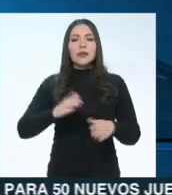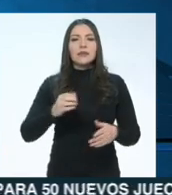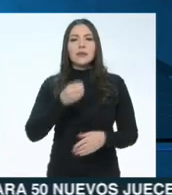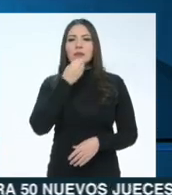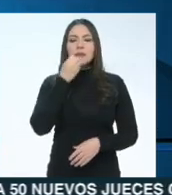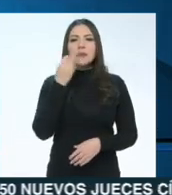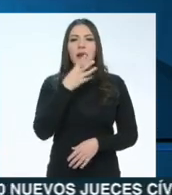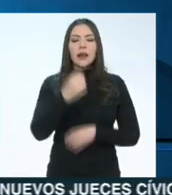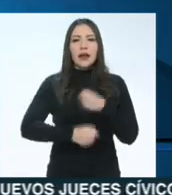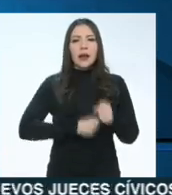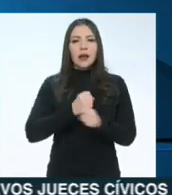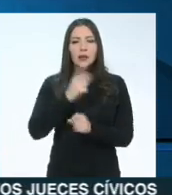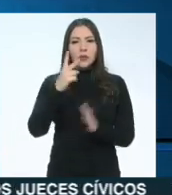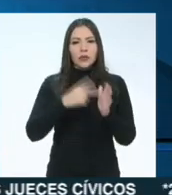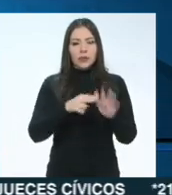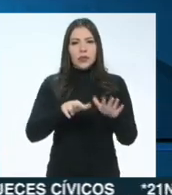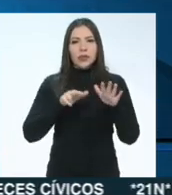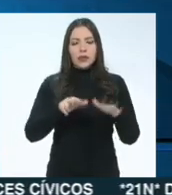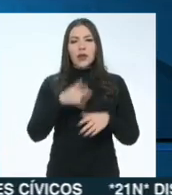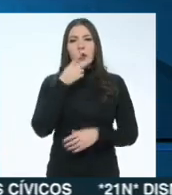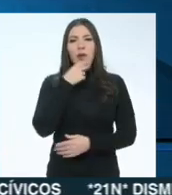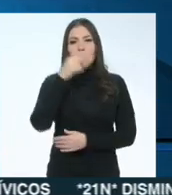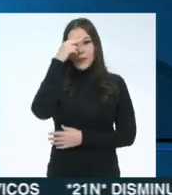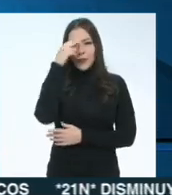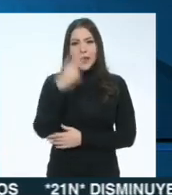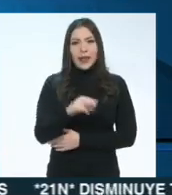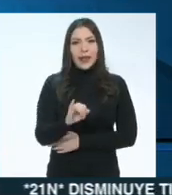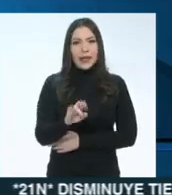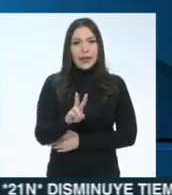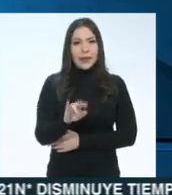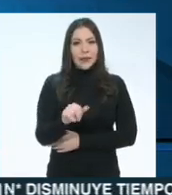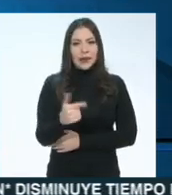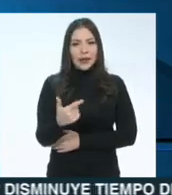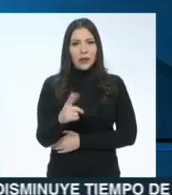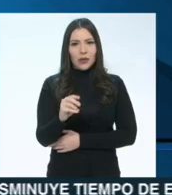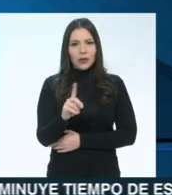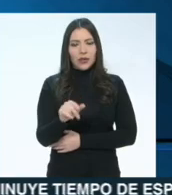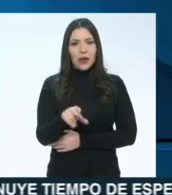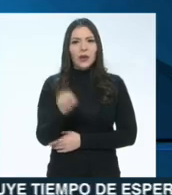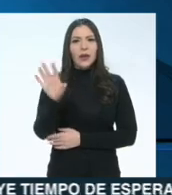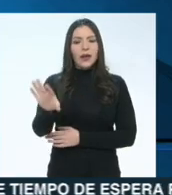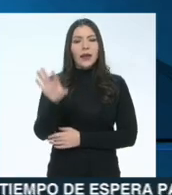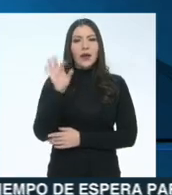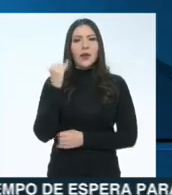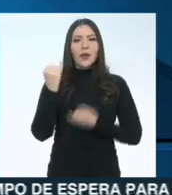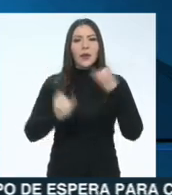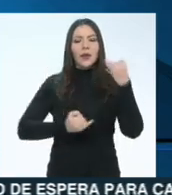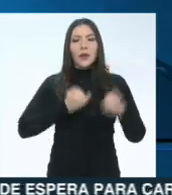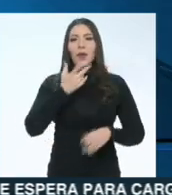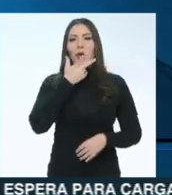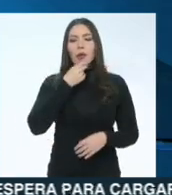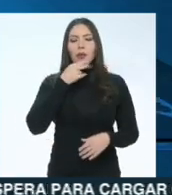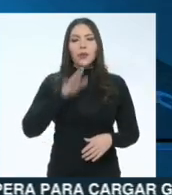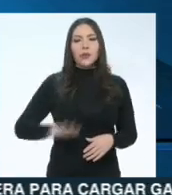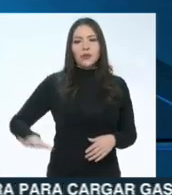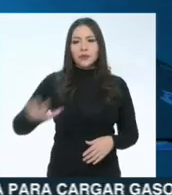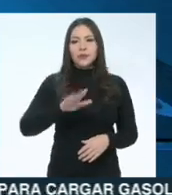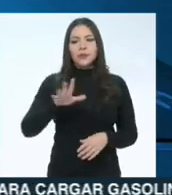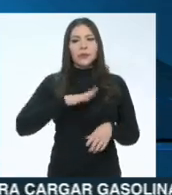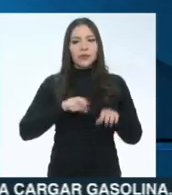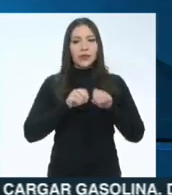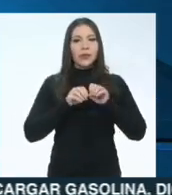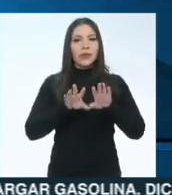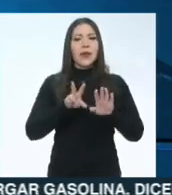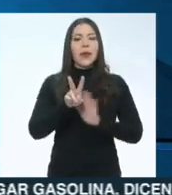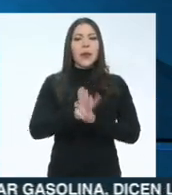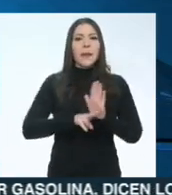El mexicano Irving Lozano fue elegido como el mejor jugador masculino de la zona. La Confederación publicó un video de los goles